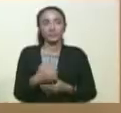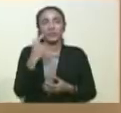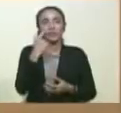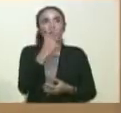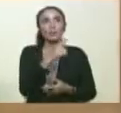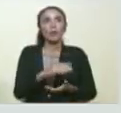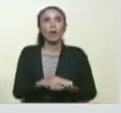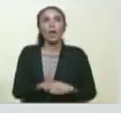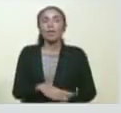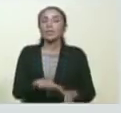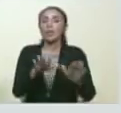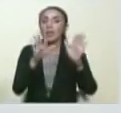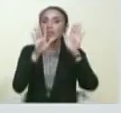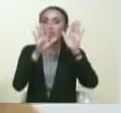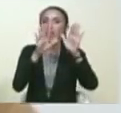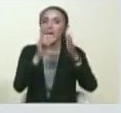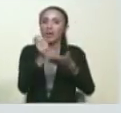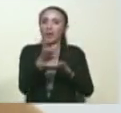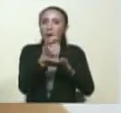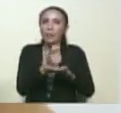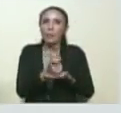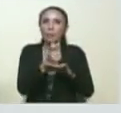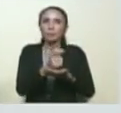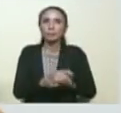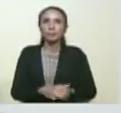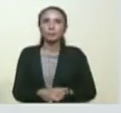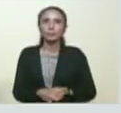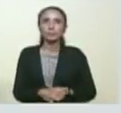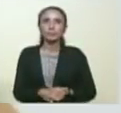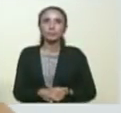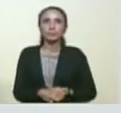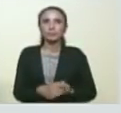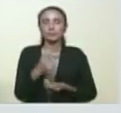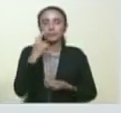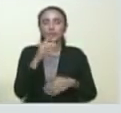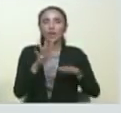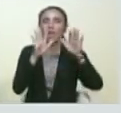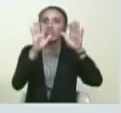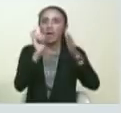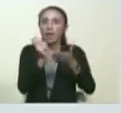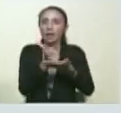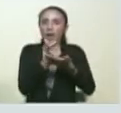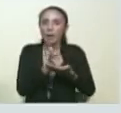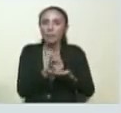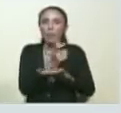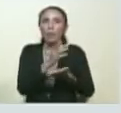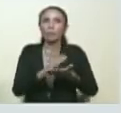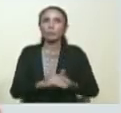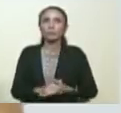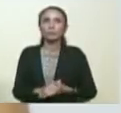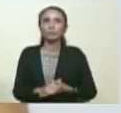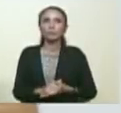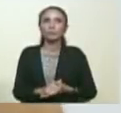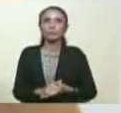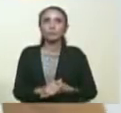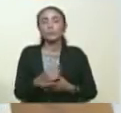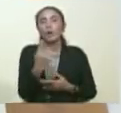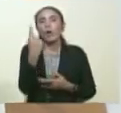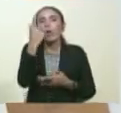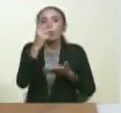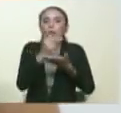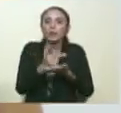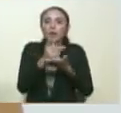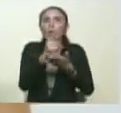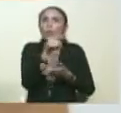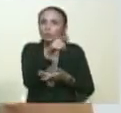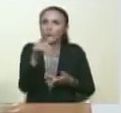10 gramos, 10, 20, 30, 40, 50 gramos, hasta un kilo. Y usted